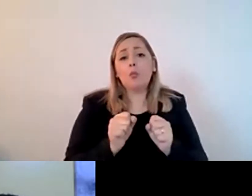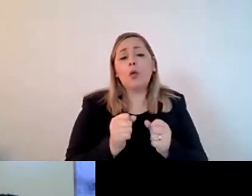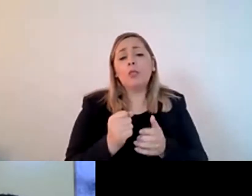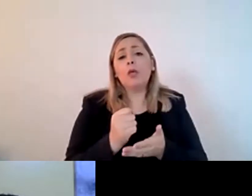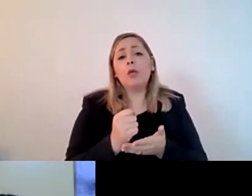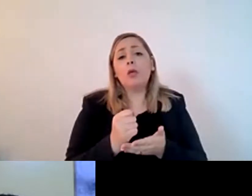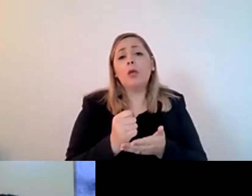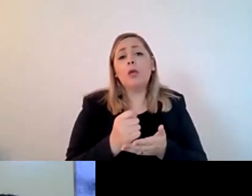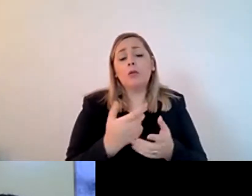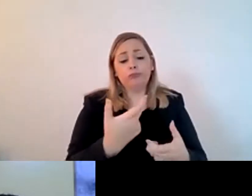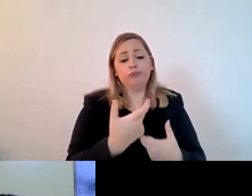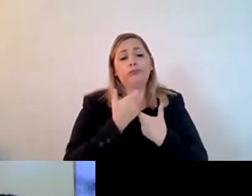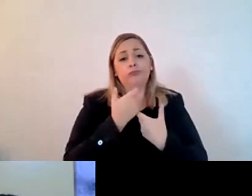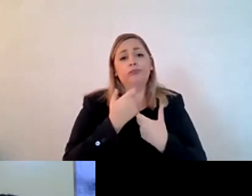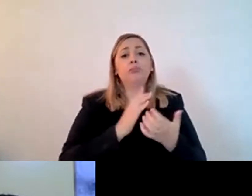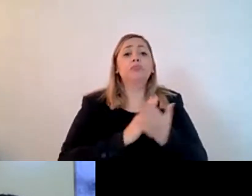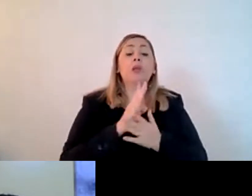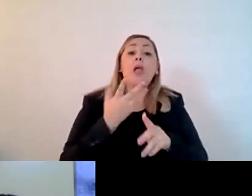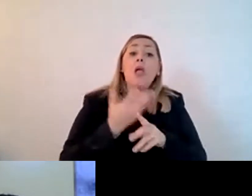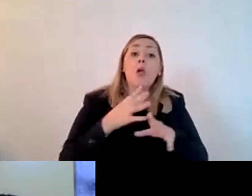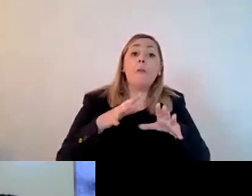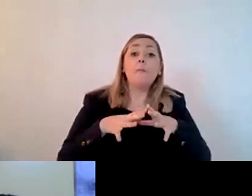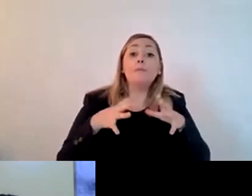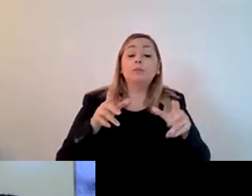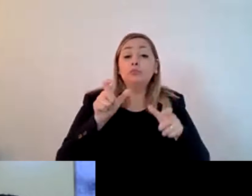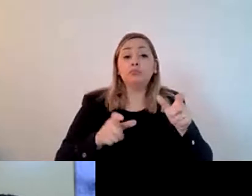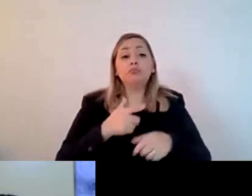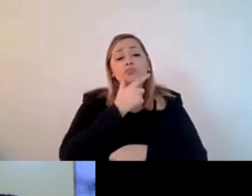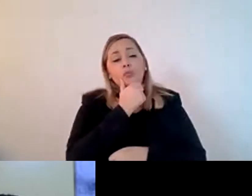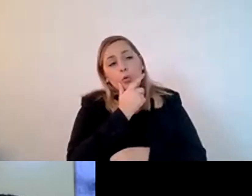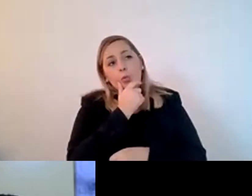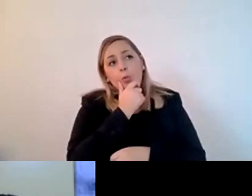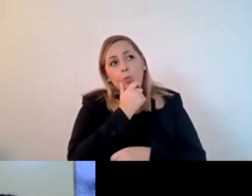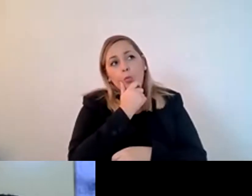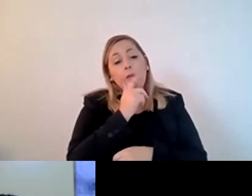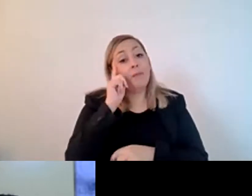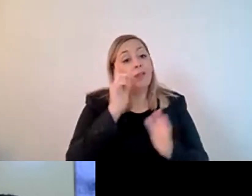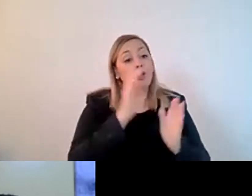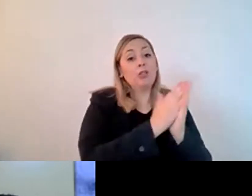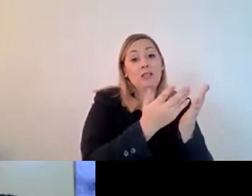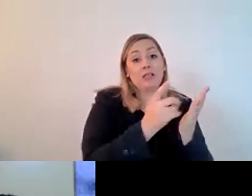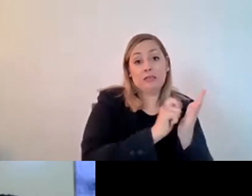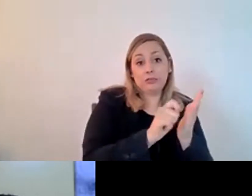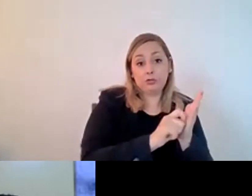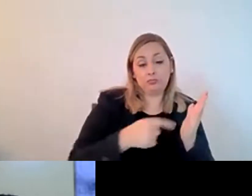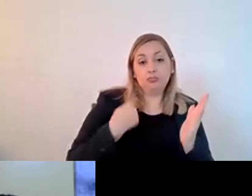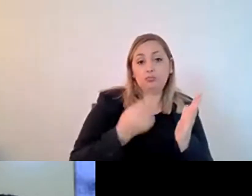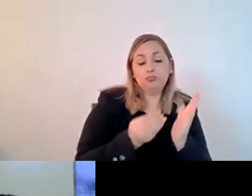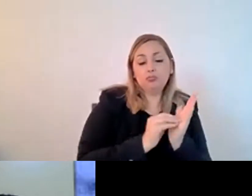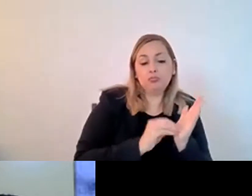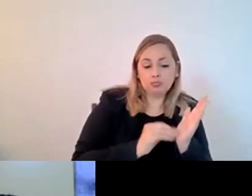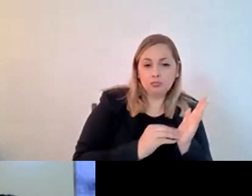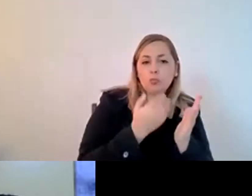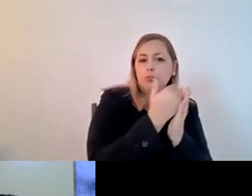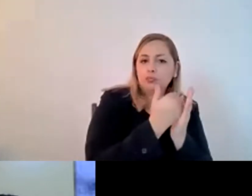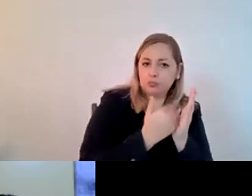al comienzo, porque hay mucha gente que tiene la duda. Entonces, en el texto que escribimos ponemos un